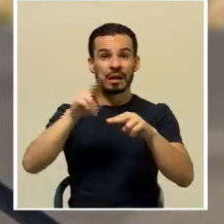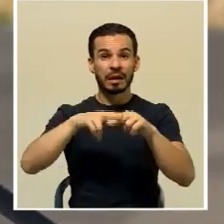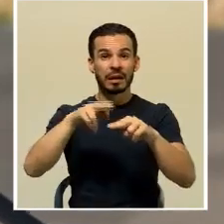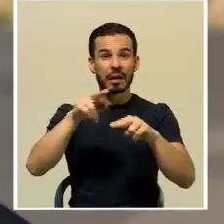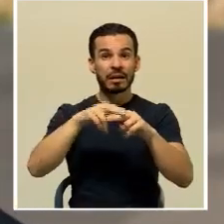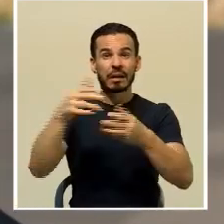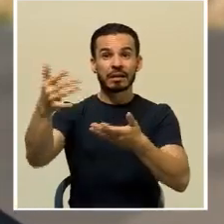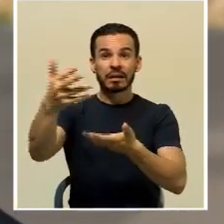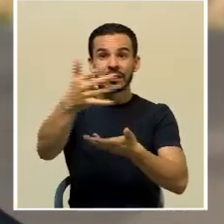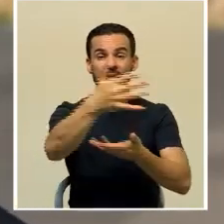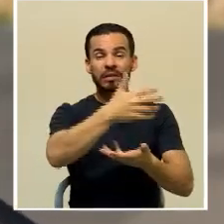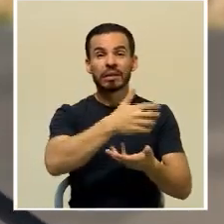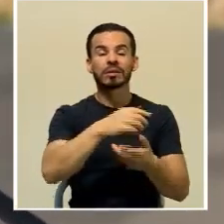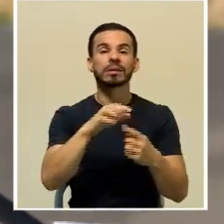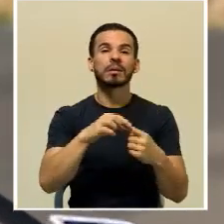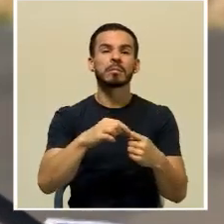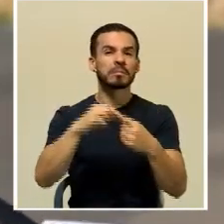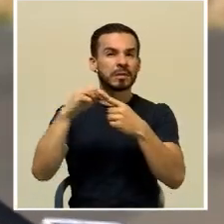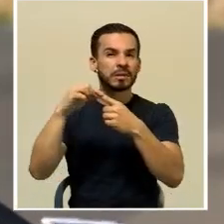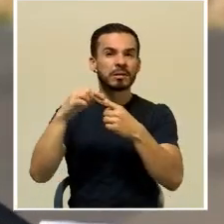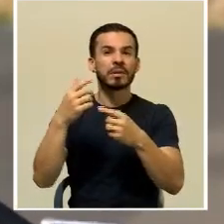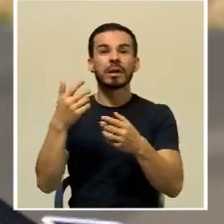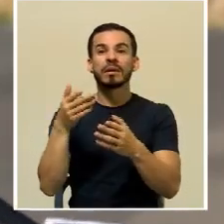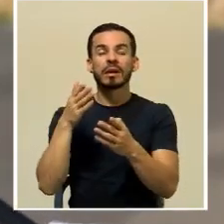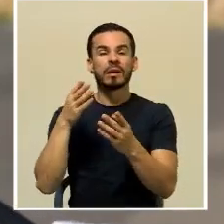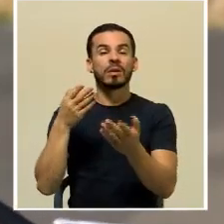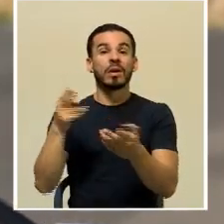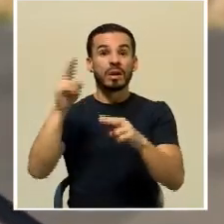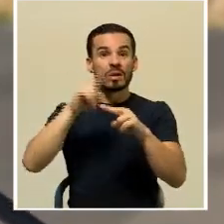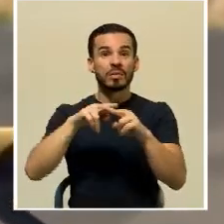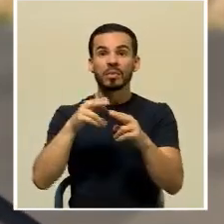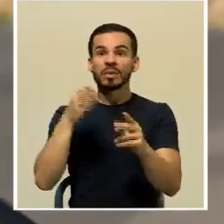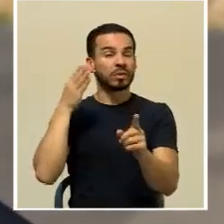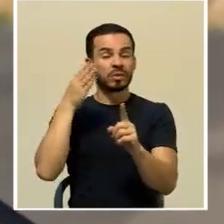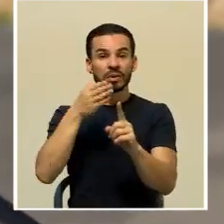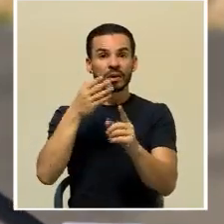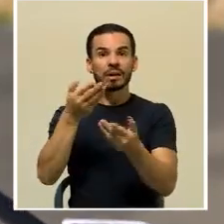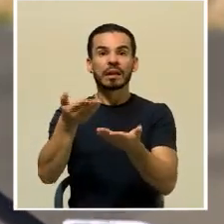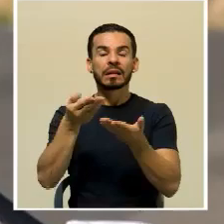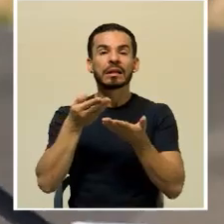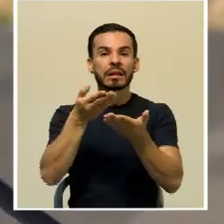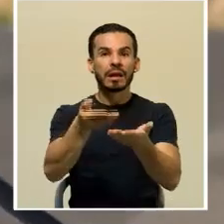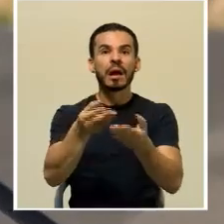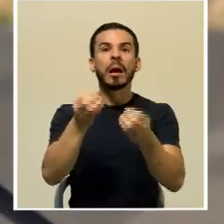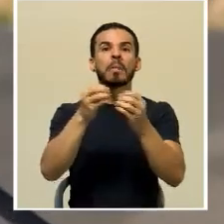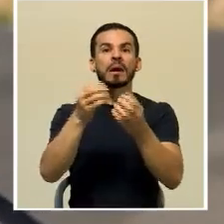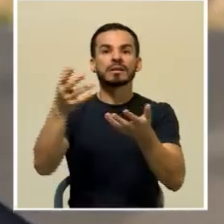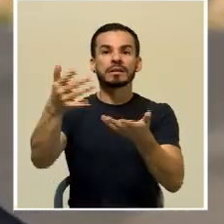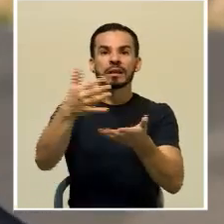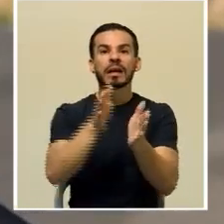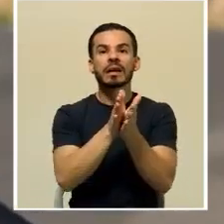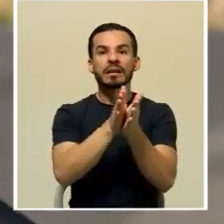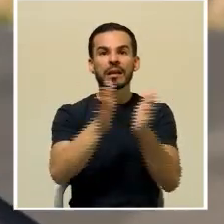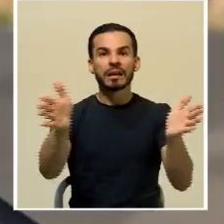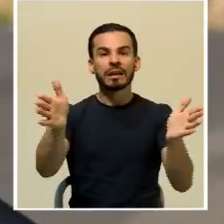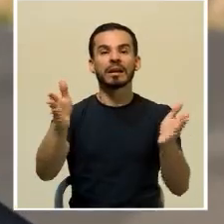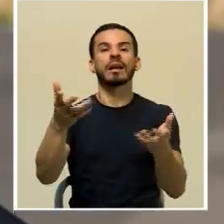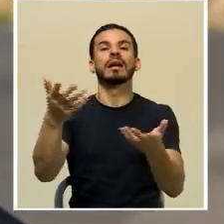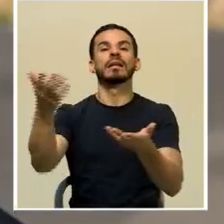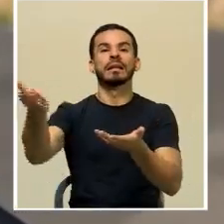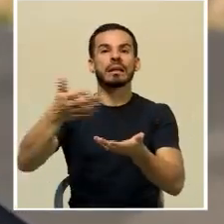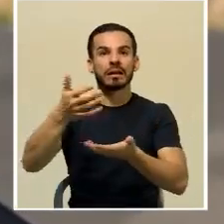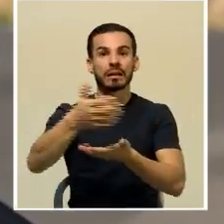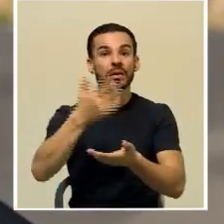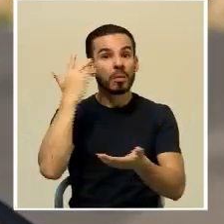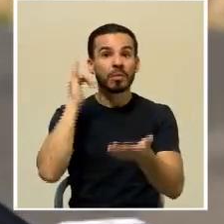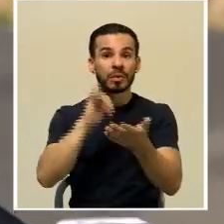de recaudación, principalmente de impuestos indirectos, va a provocar una mayor recaudación general de ingresos.